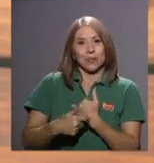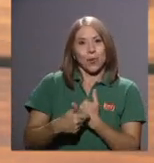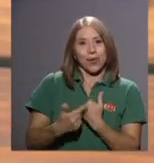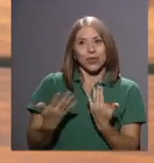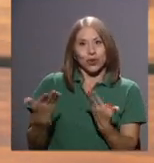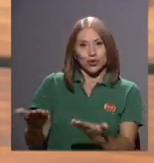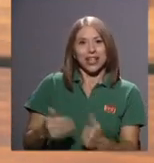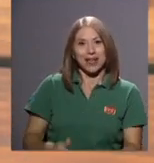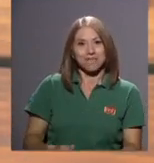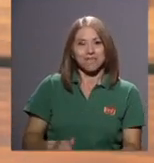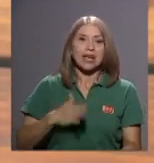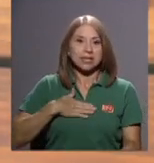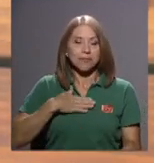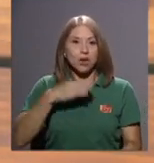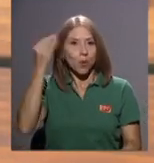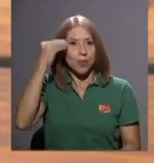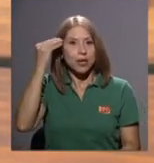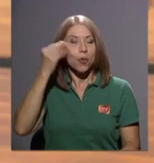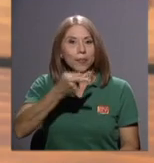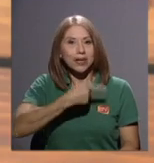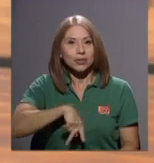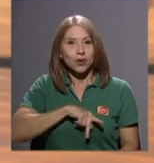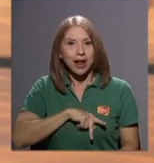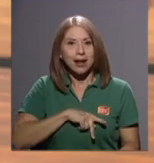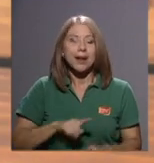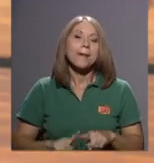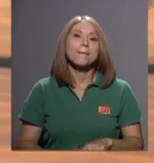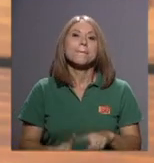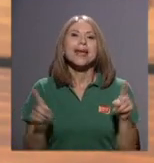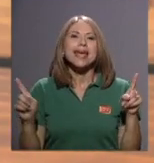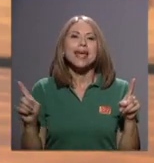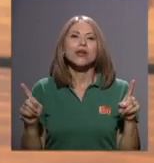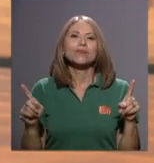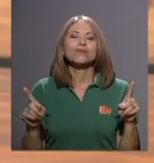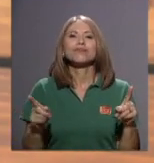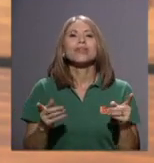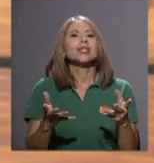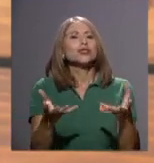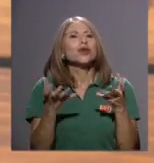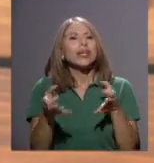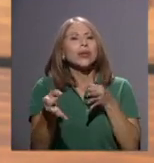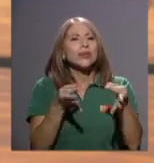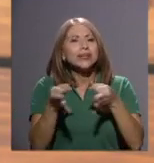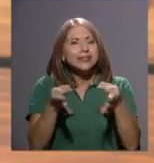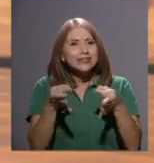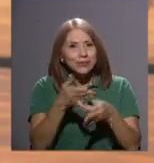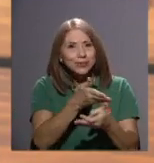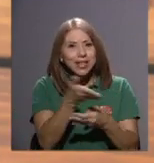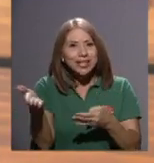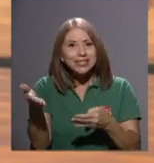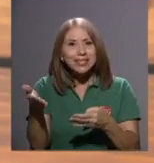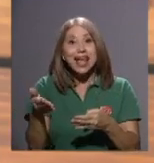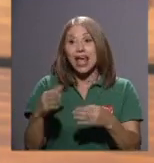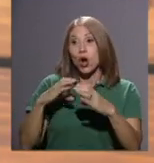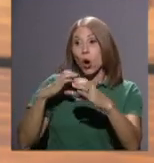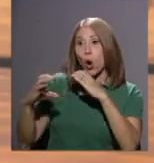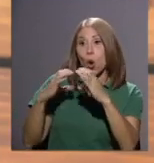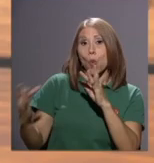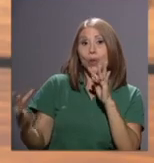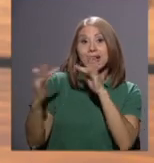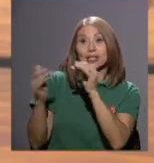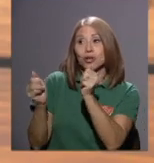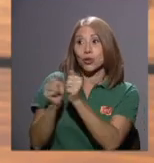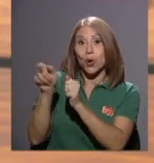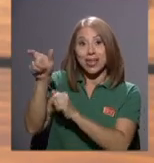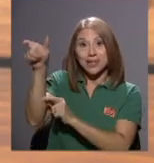personal. Pero lo destaco con el fin de dejar claro que las comunicaciones que se tienen con ese individuo no son de interés